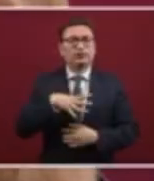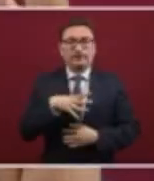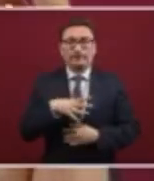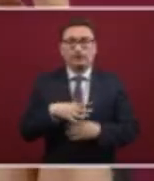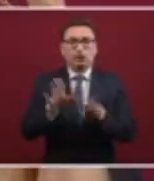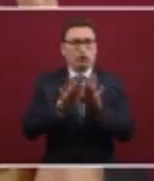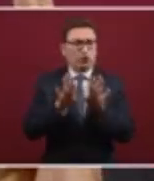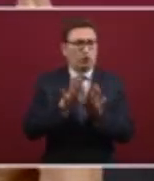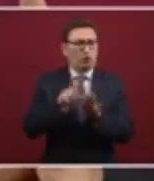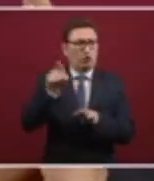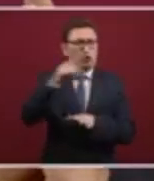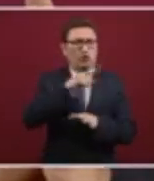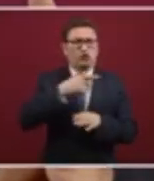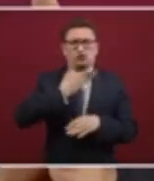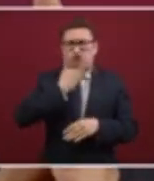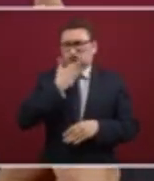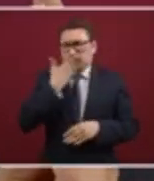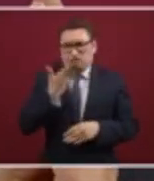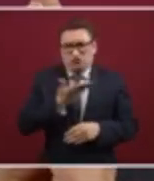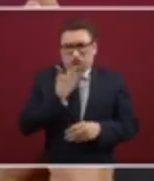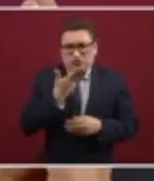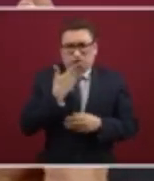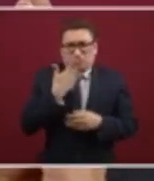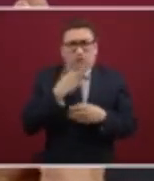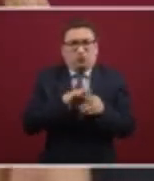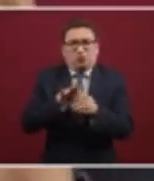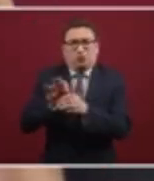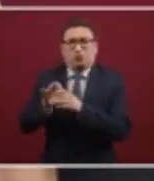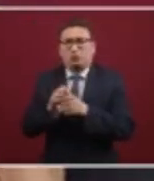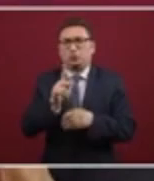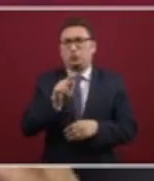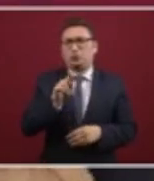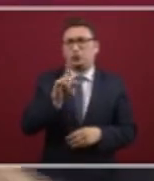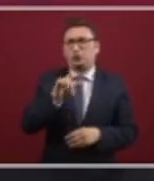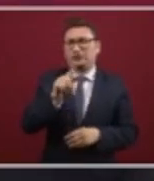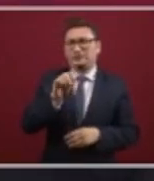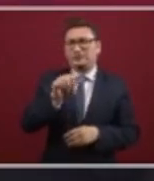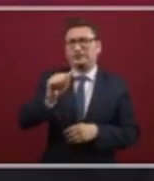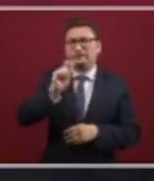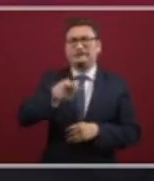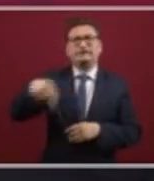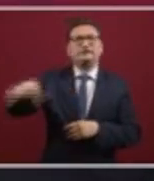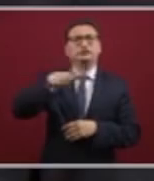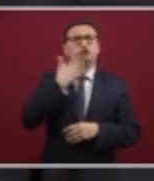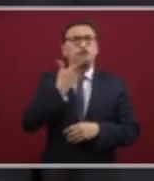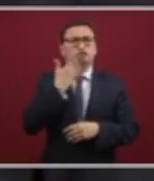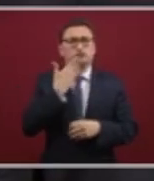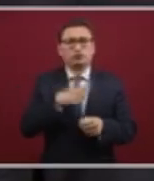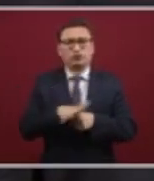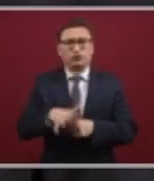son bien populistas. ¿Saben qué hay allá?